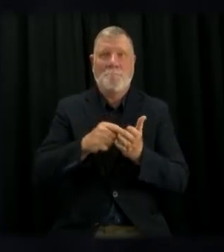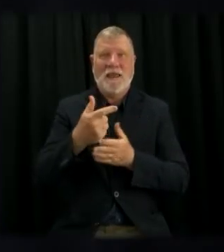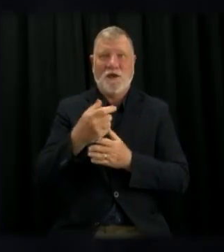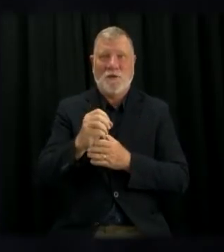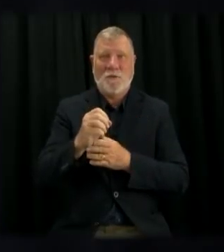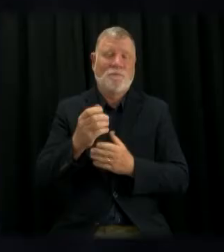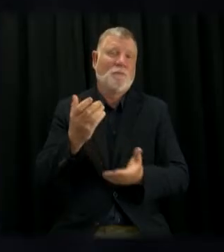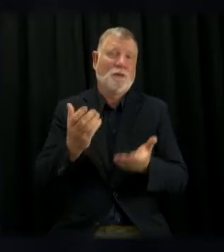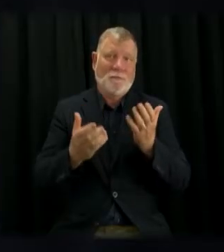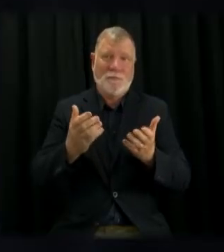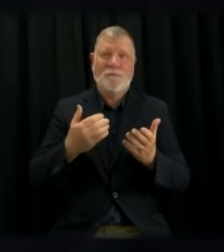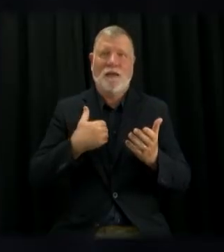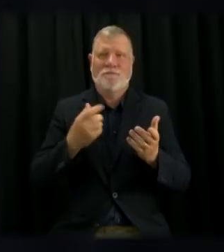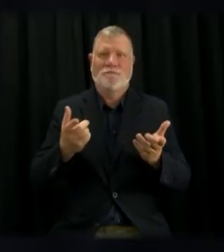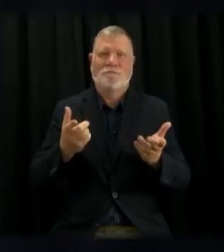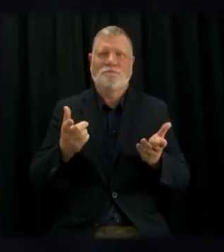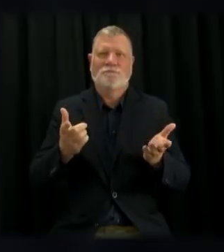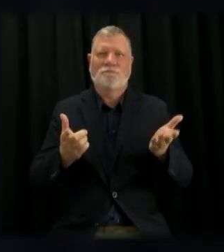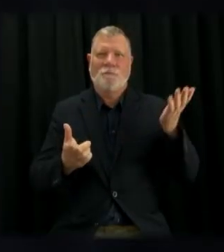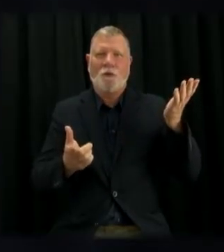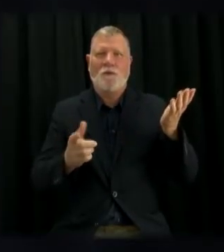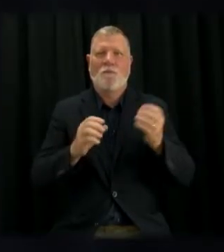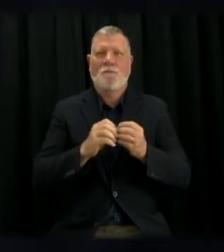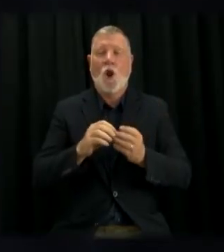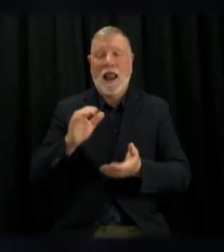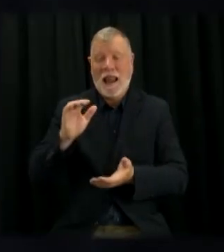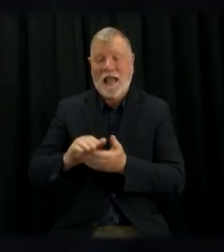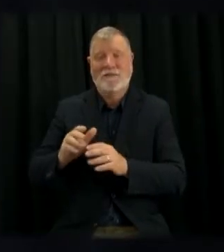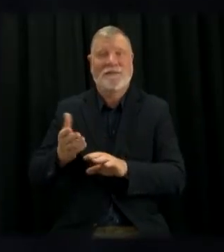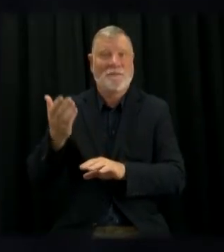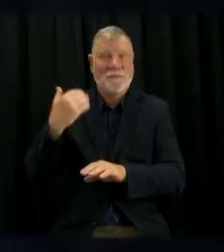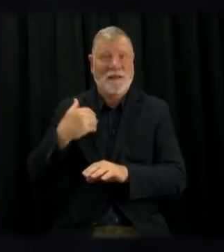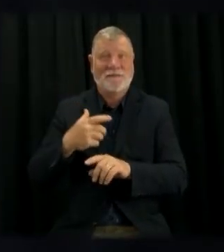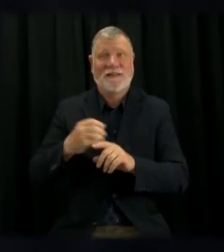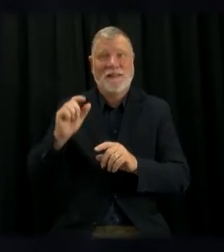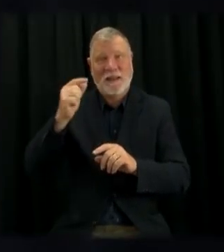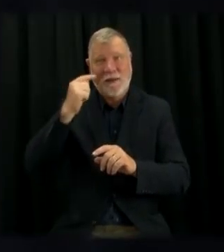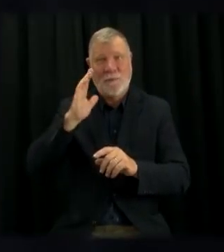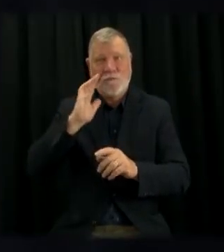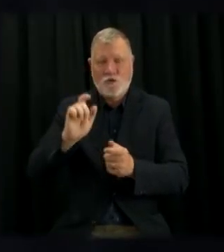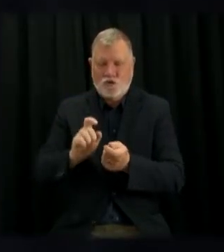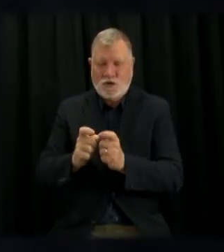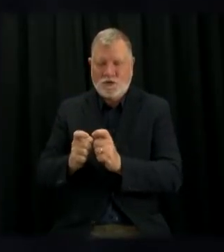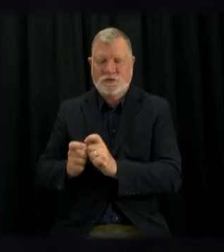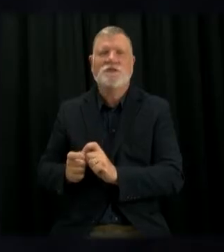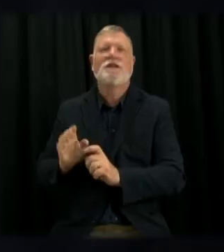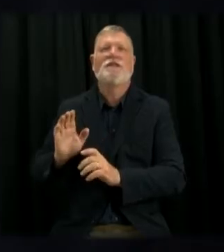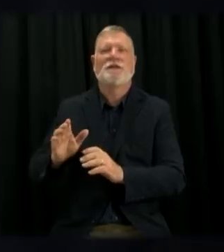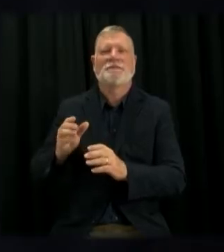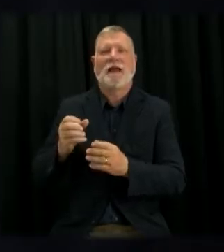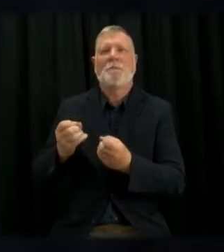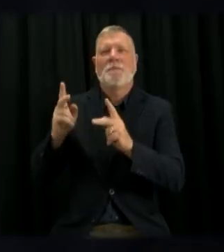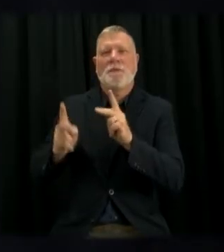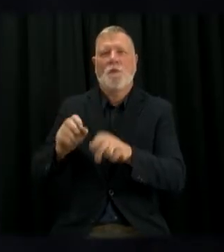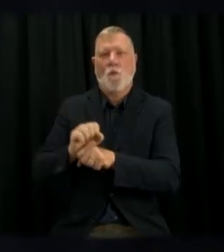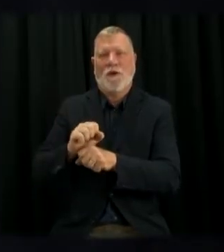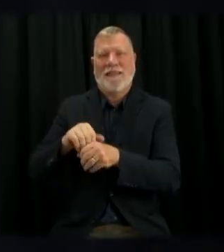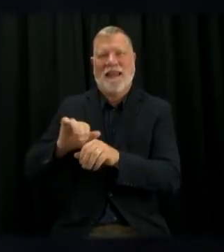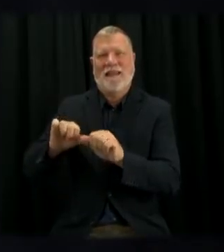por eso es que el retiro puede ser mayor que la nómina. Los empleados activos son menores, son menos que los